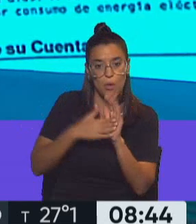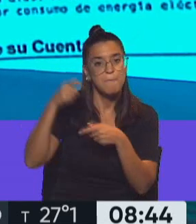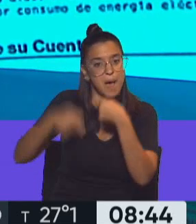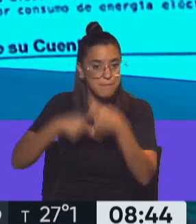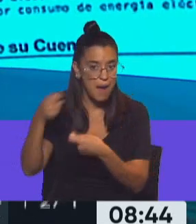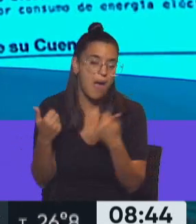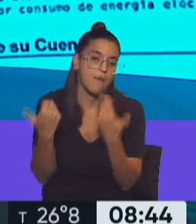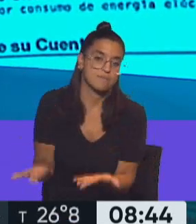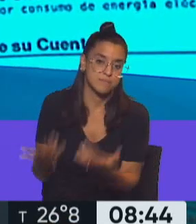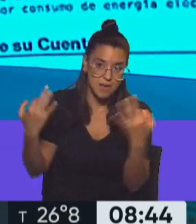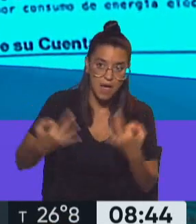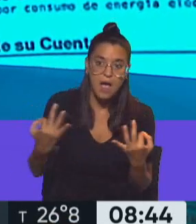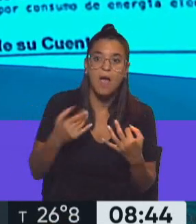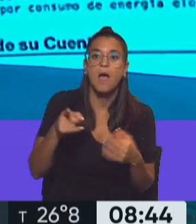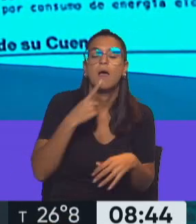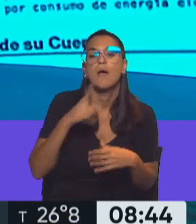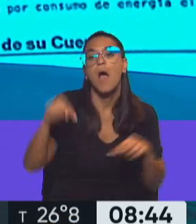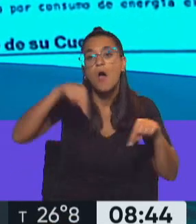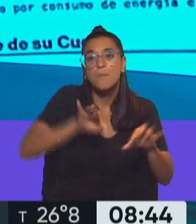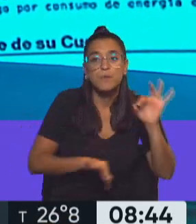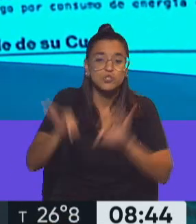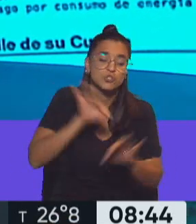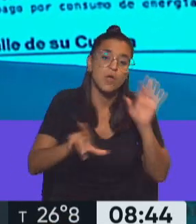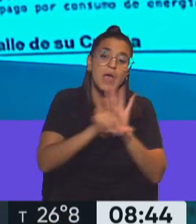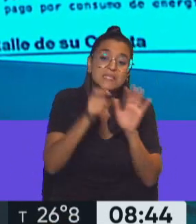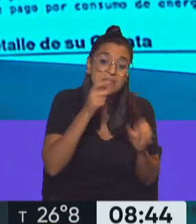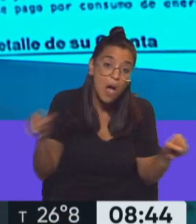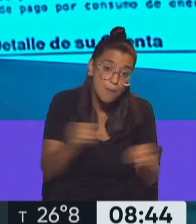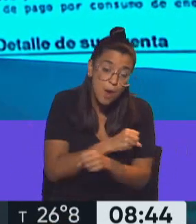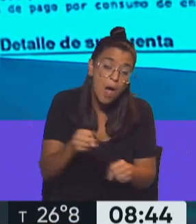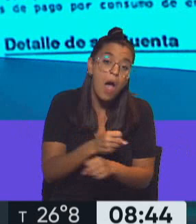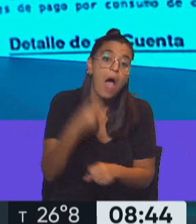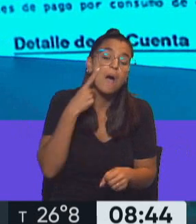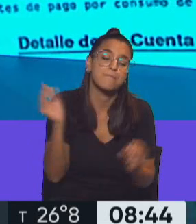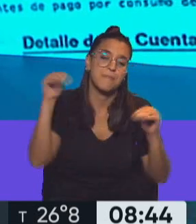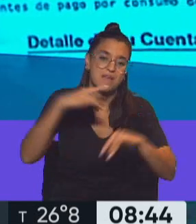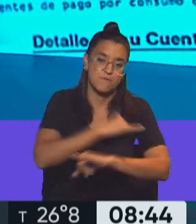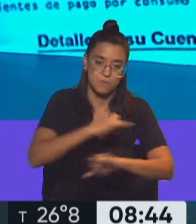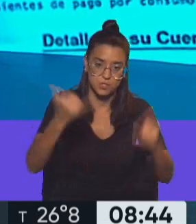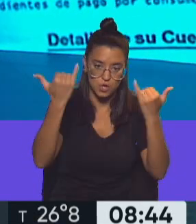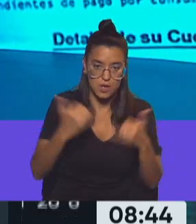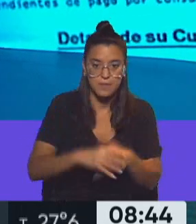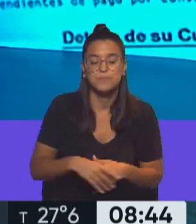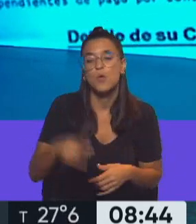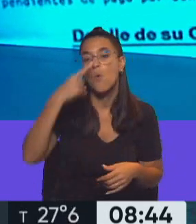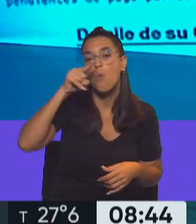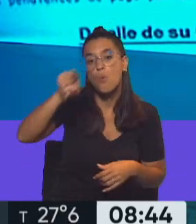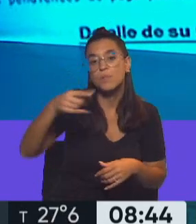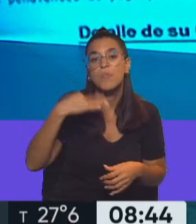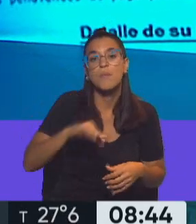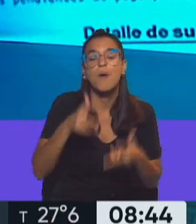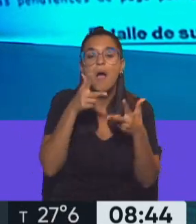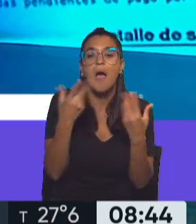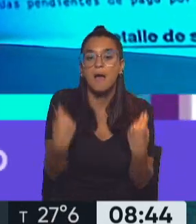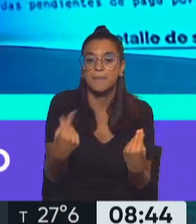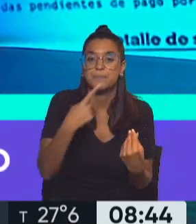muchas ventajas. Por ahora, un proyecto de ley, si se llega a aprobar, vamos a estar ampliando. Por último, tenemos que hablar de